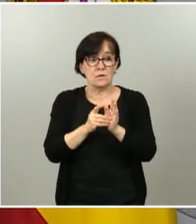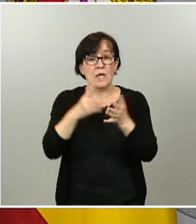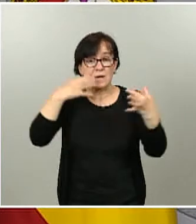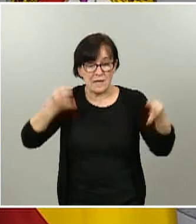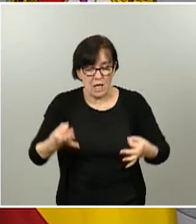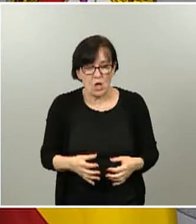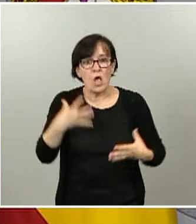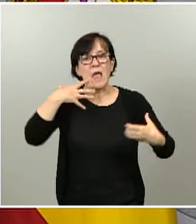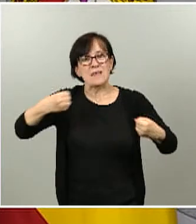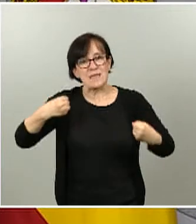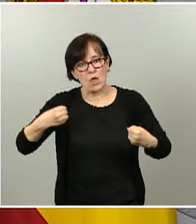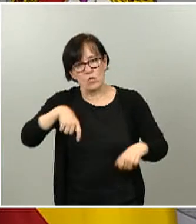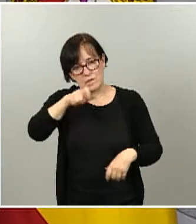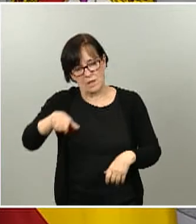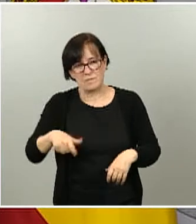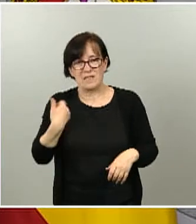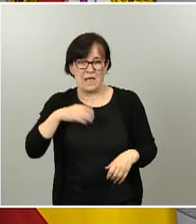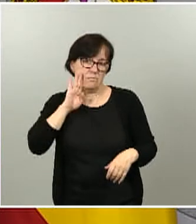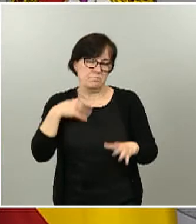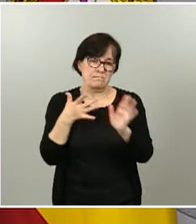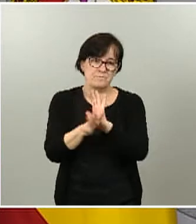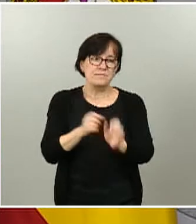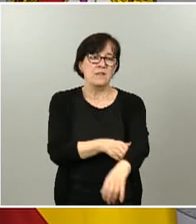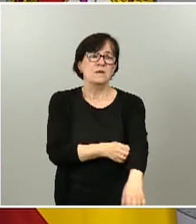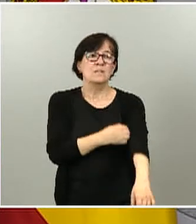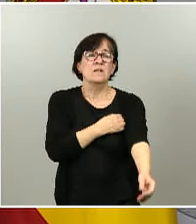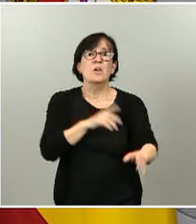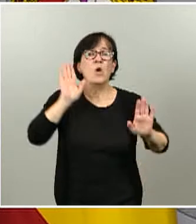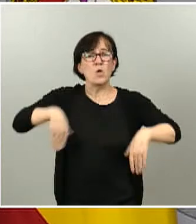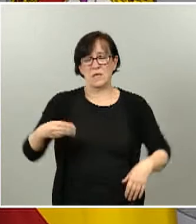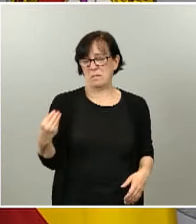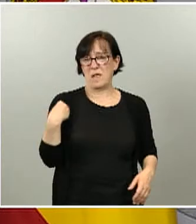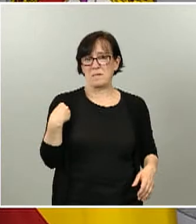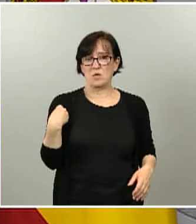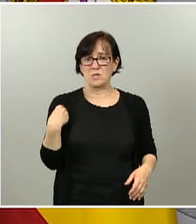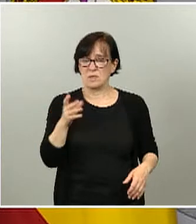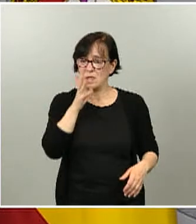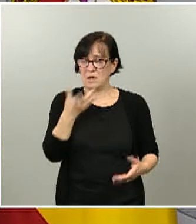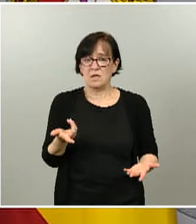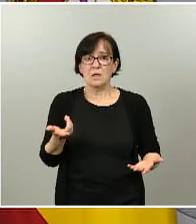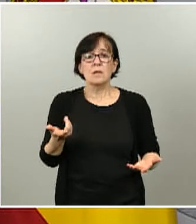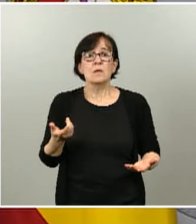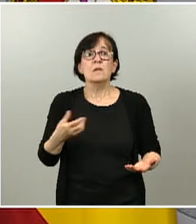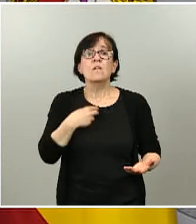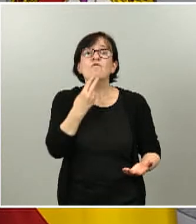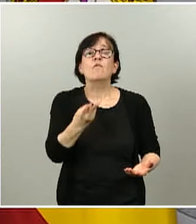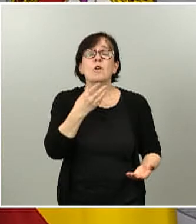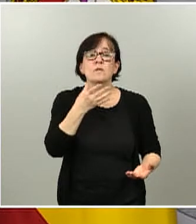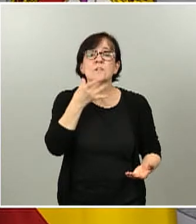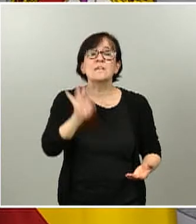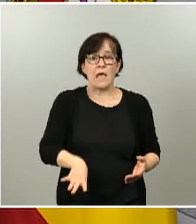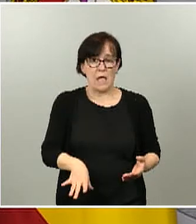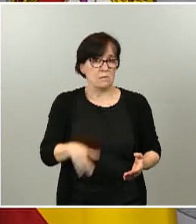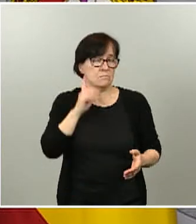ciudadanos, como venimos comentando. En relación con la última pregunta, decirle que, por supuesto, la última palabra siempre la tienen los grupos